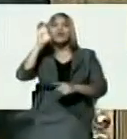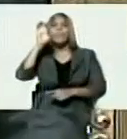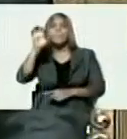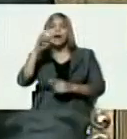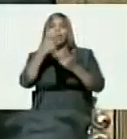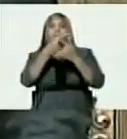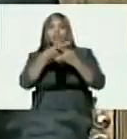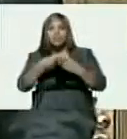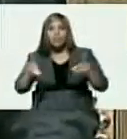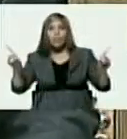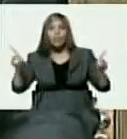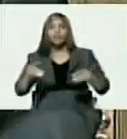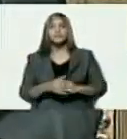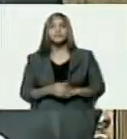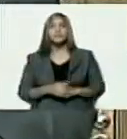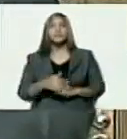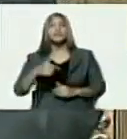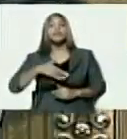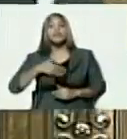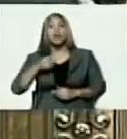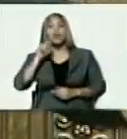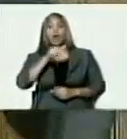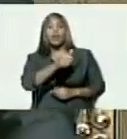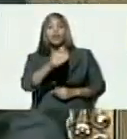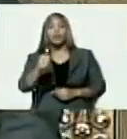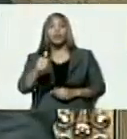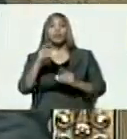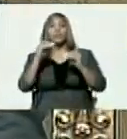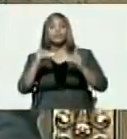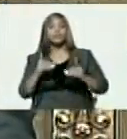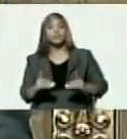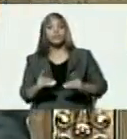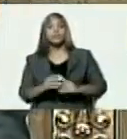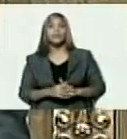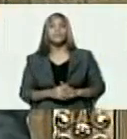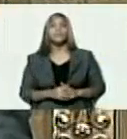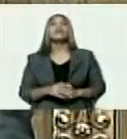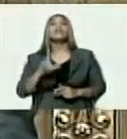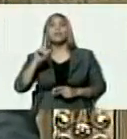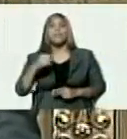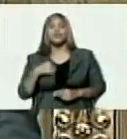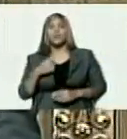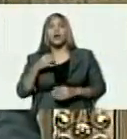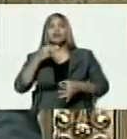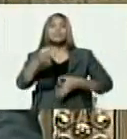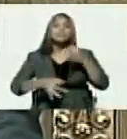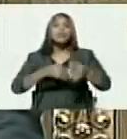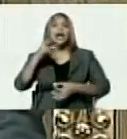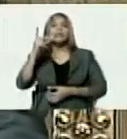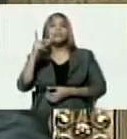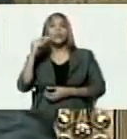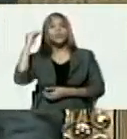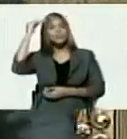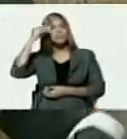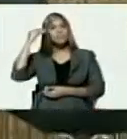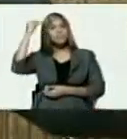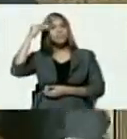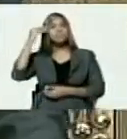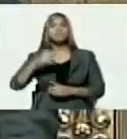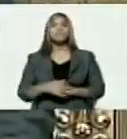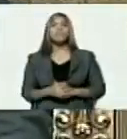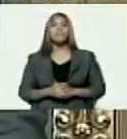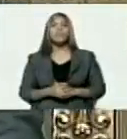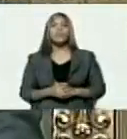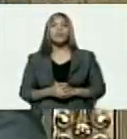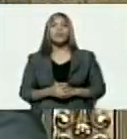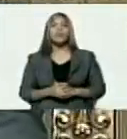Permítanme ustedes también la segunda reflexión, y es que el